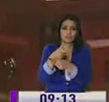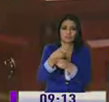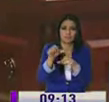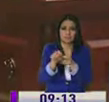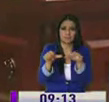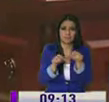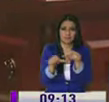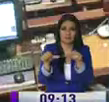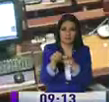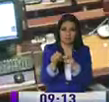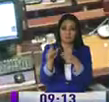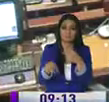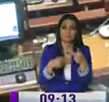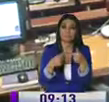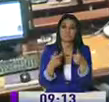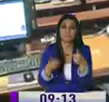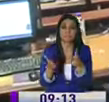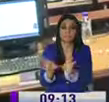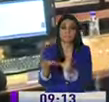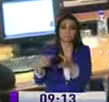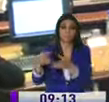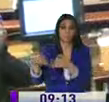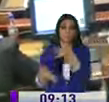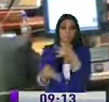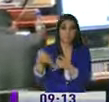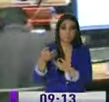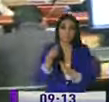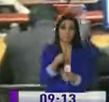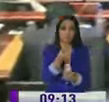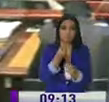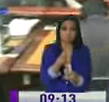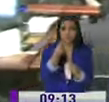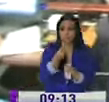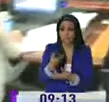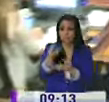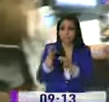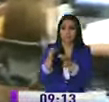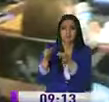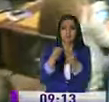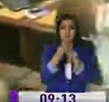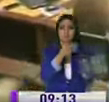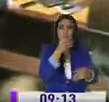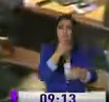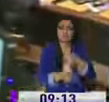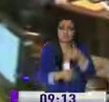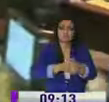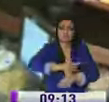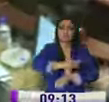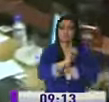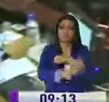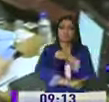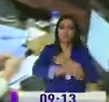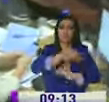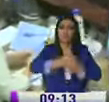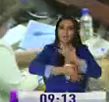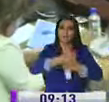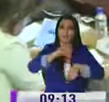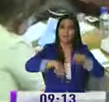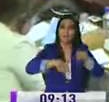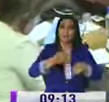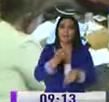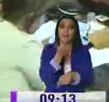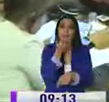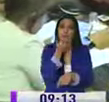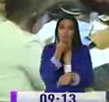cara en donde frente a la comisión de justicia tendrá que explicar sobre los procesos de sanción de jueces que habrían incurrido en el